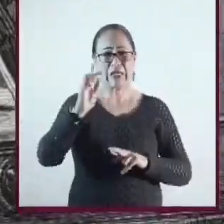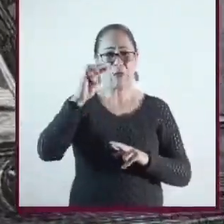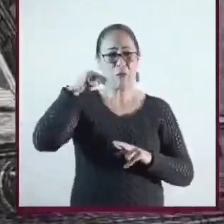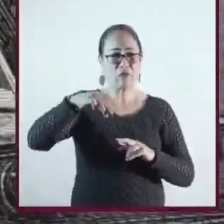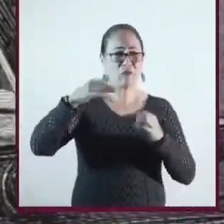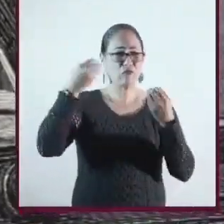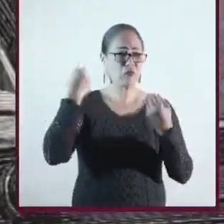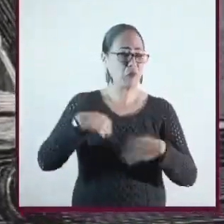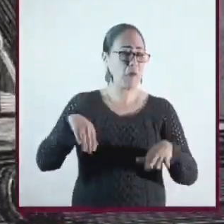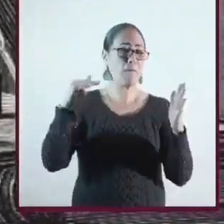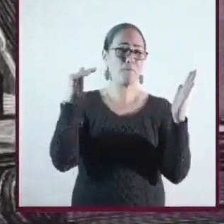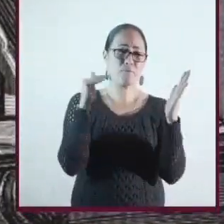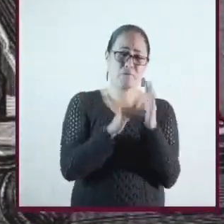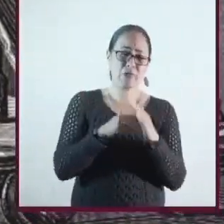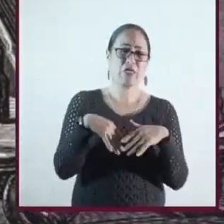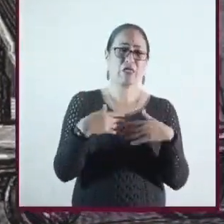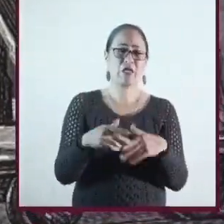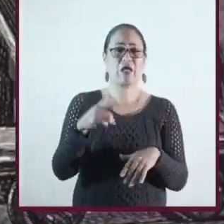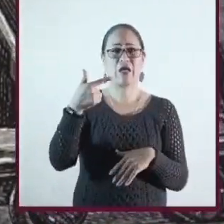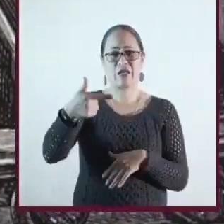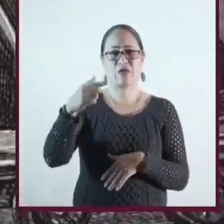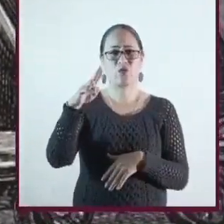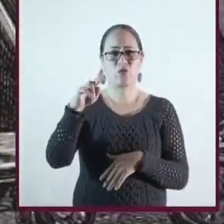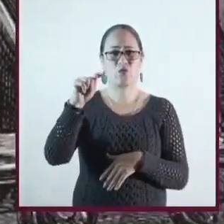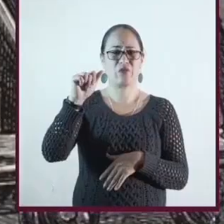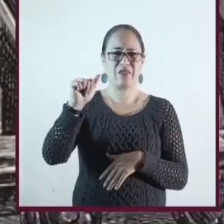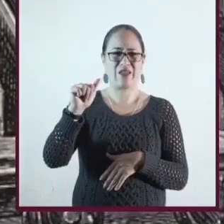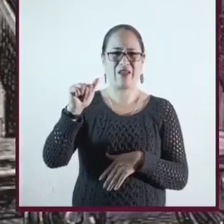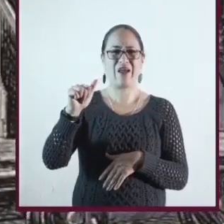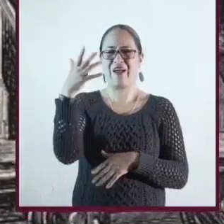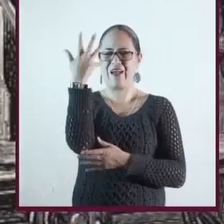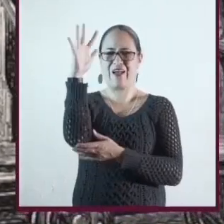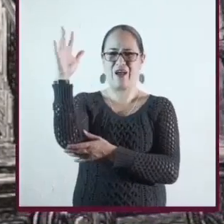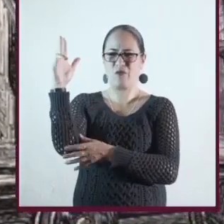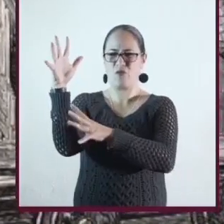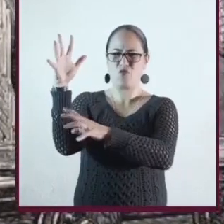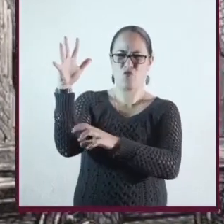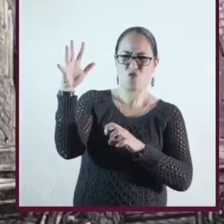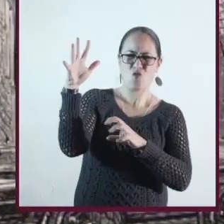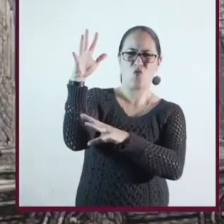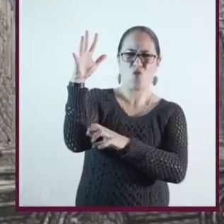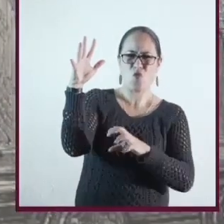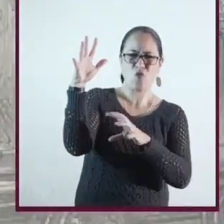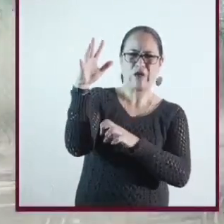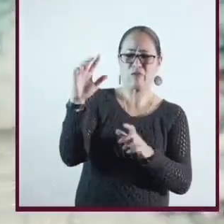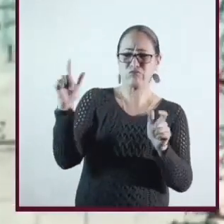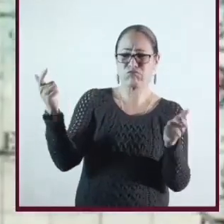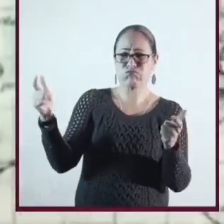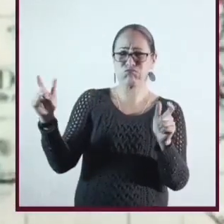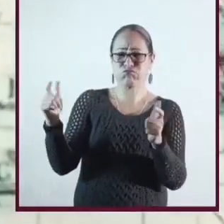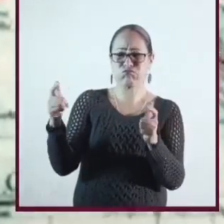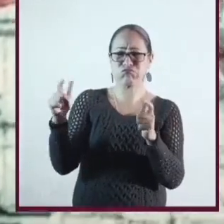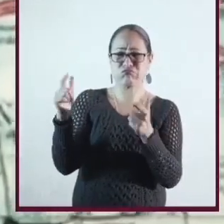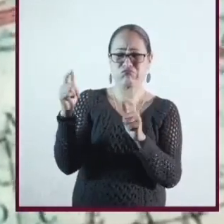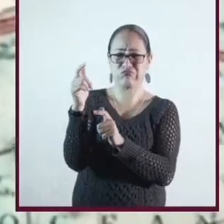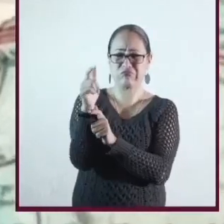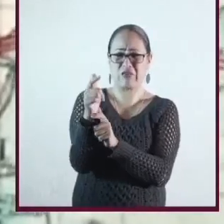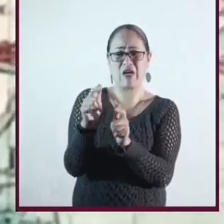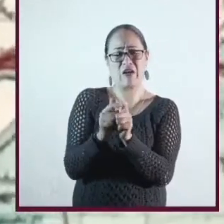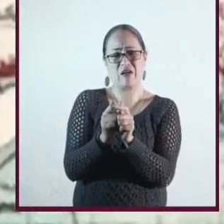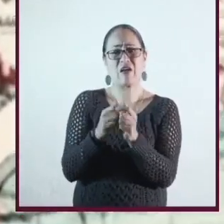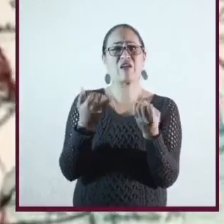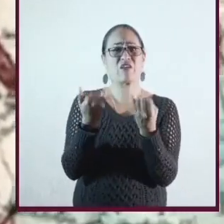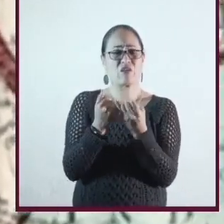que la explotación de la gutapercha en su estado natural provocó que este árbol casi se extinguiera, además de las